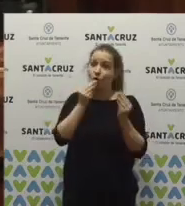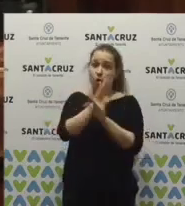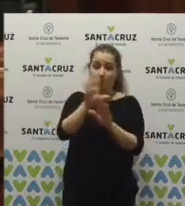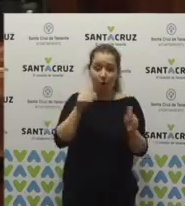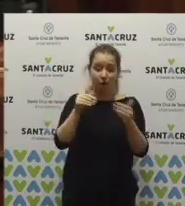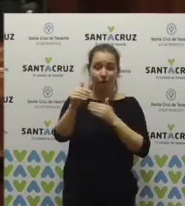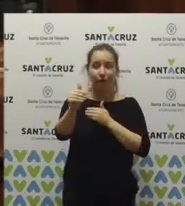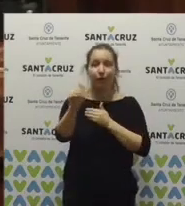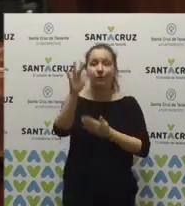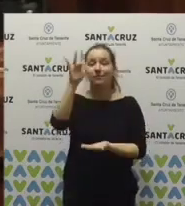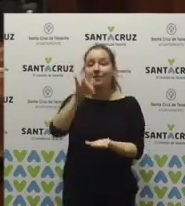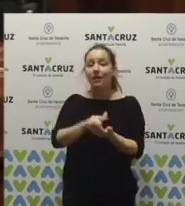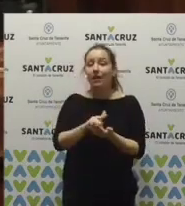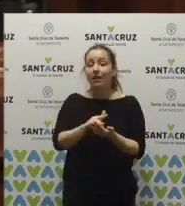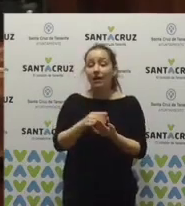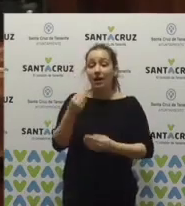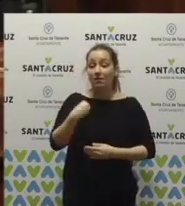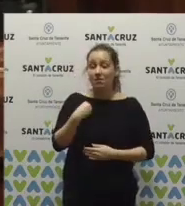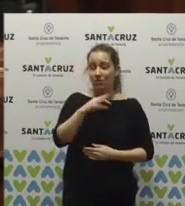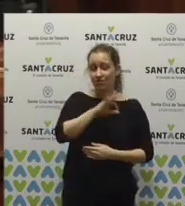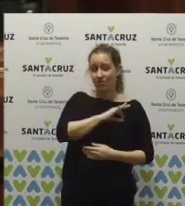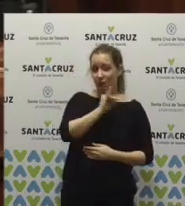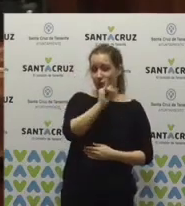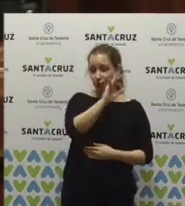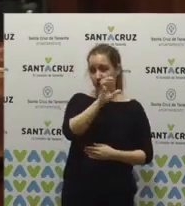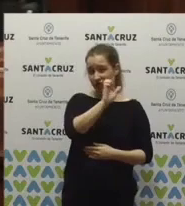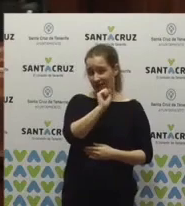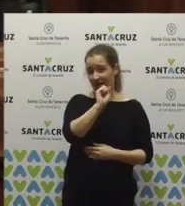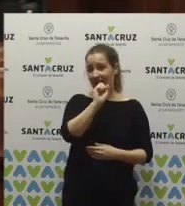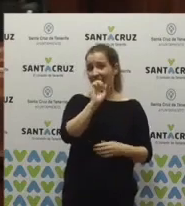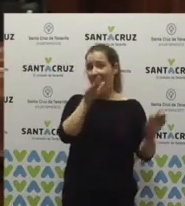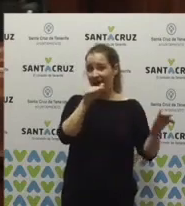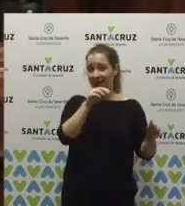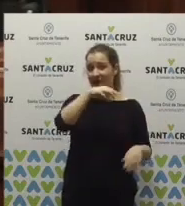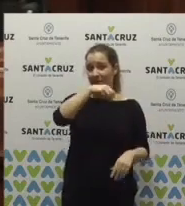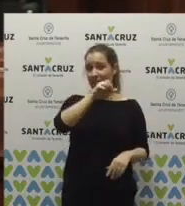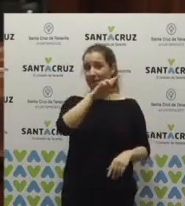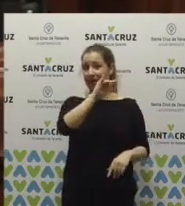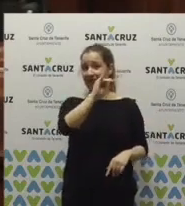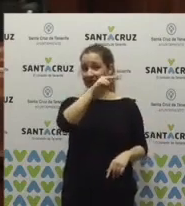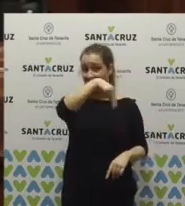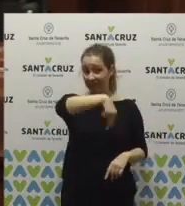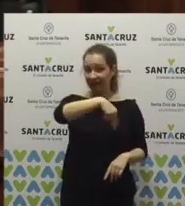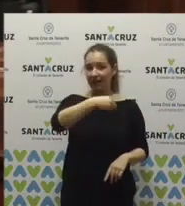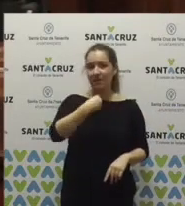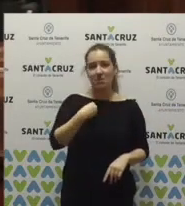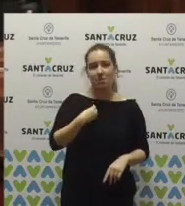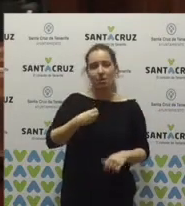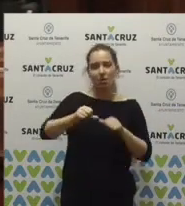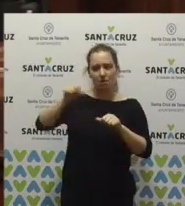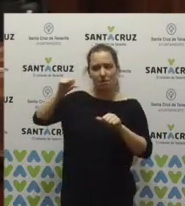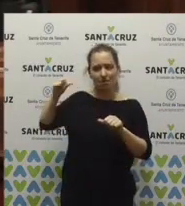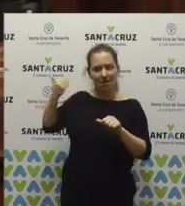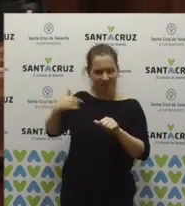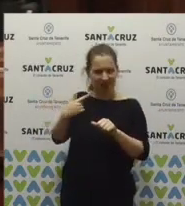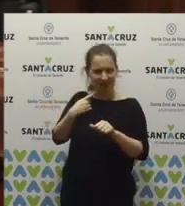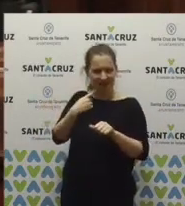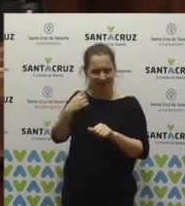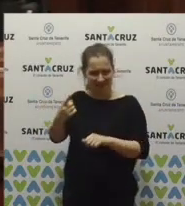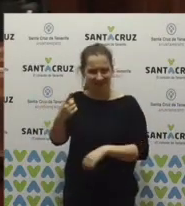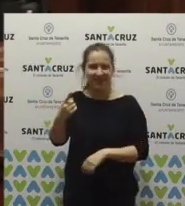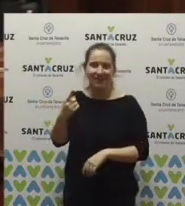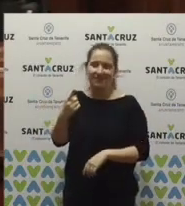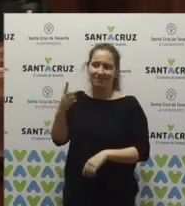que josé ángel martín pues también se le ha expresado con anterioridad y no únicamente a él sino también pues en